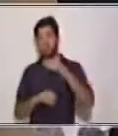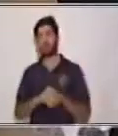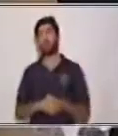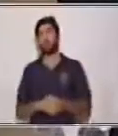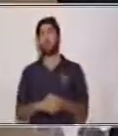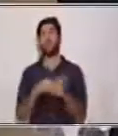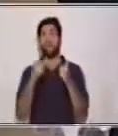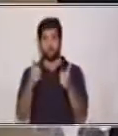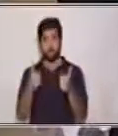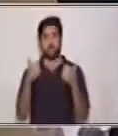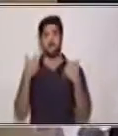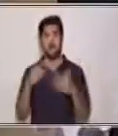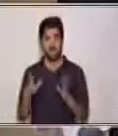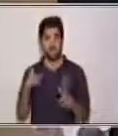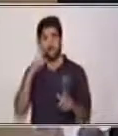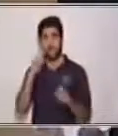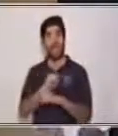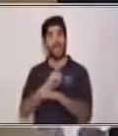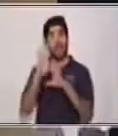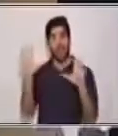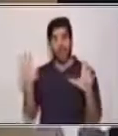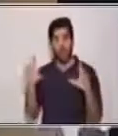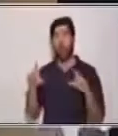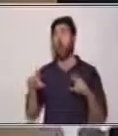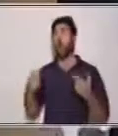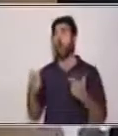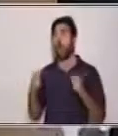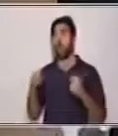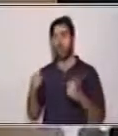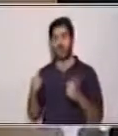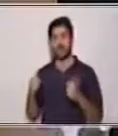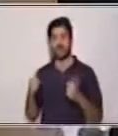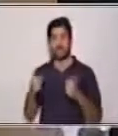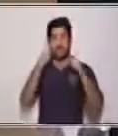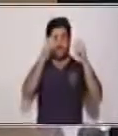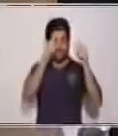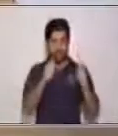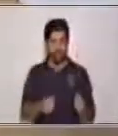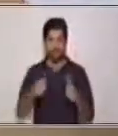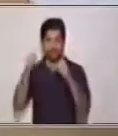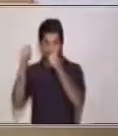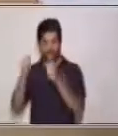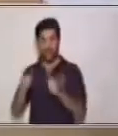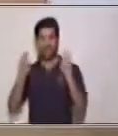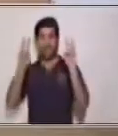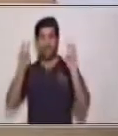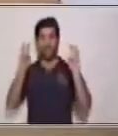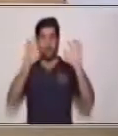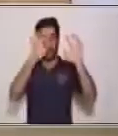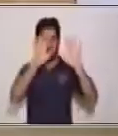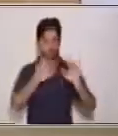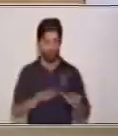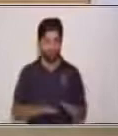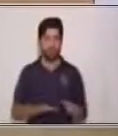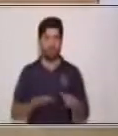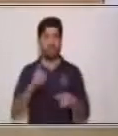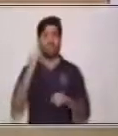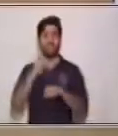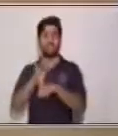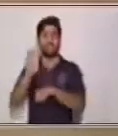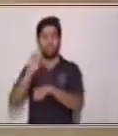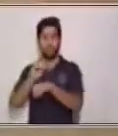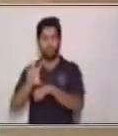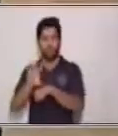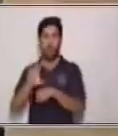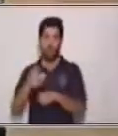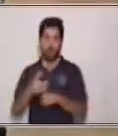bien, hemos visto de manera general a qué corresponden los textos instructivos. Y como te mencionaba, la receta es